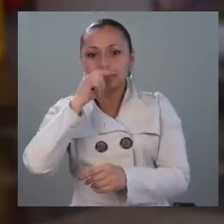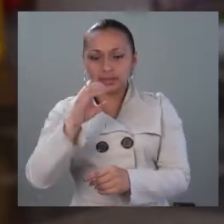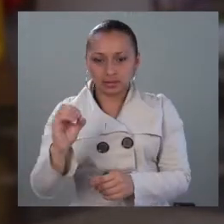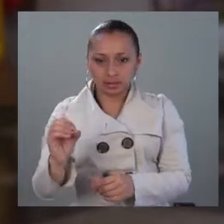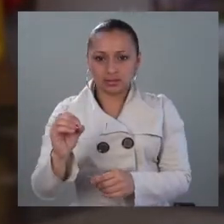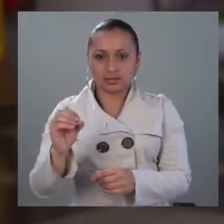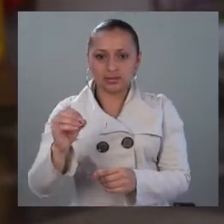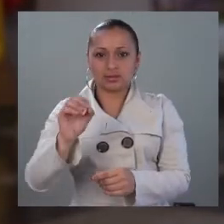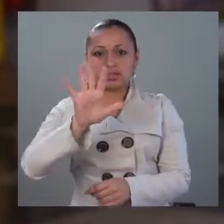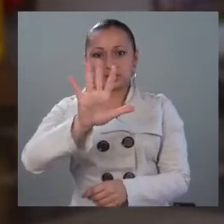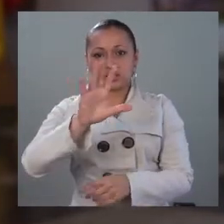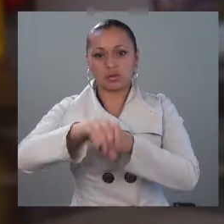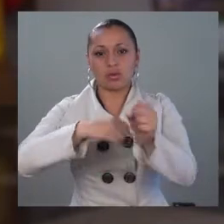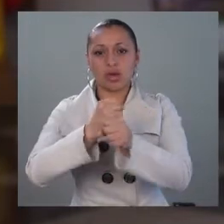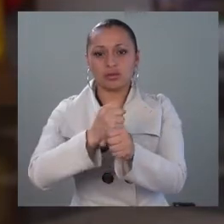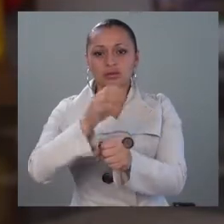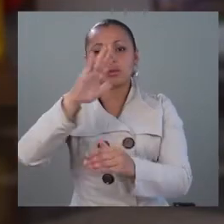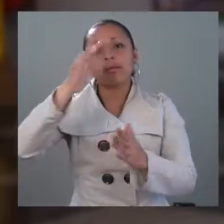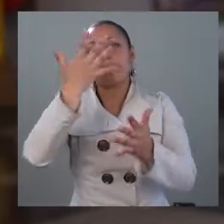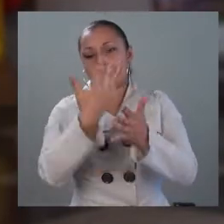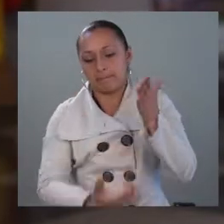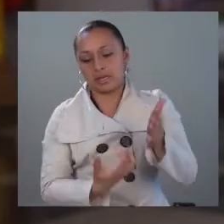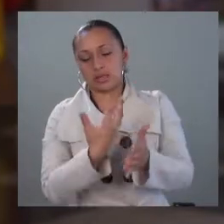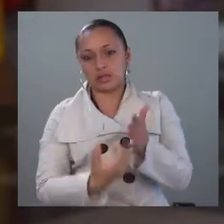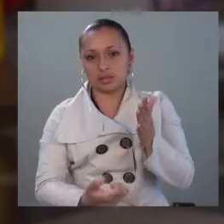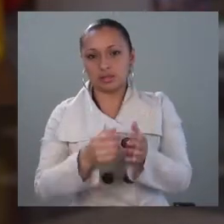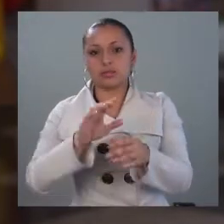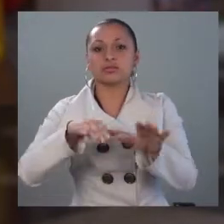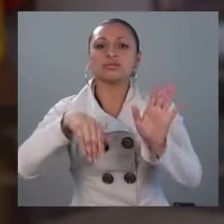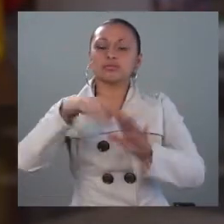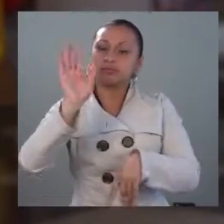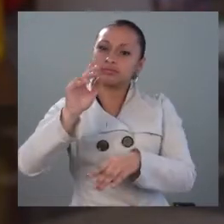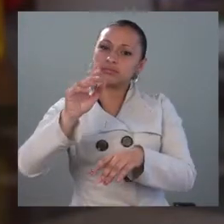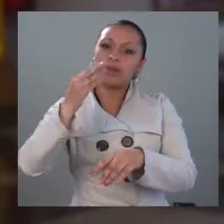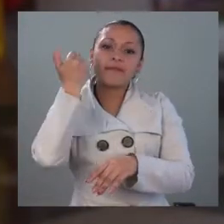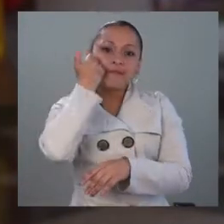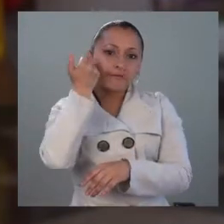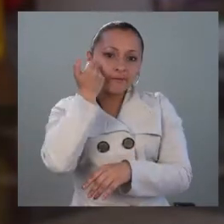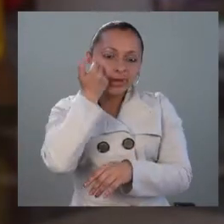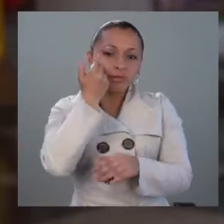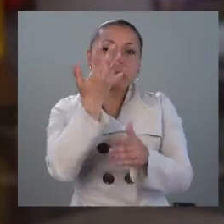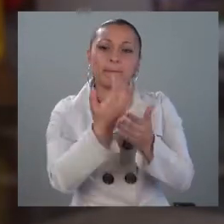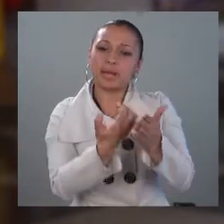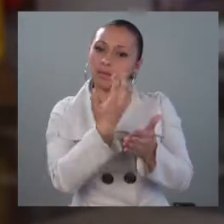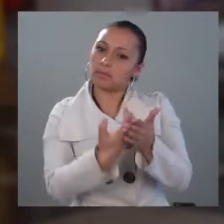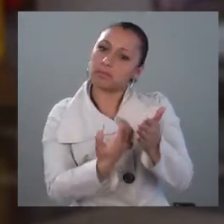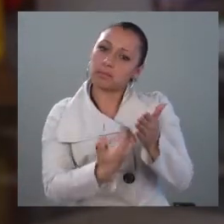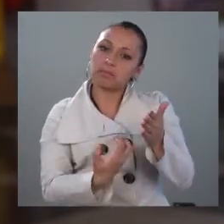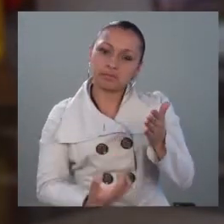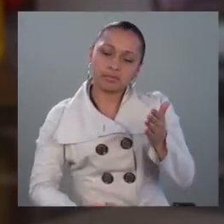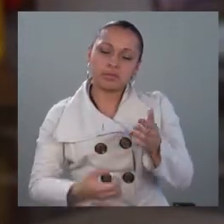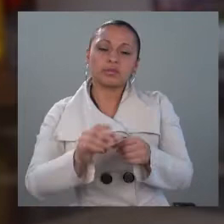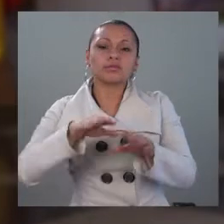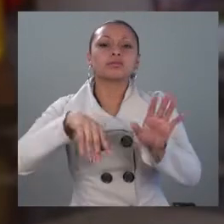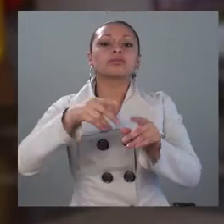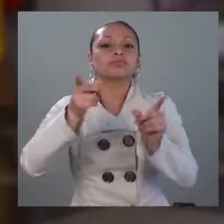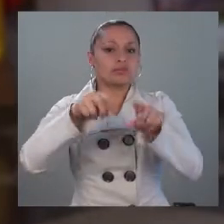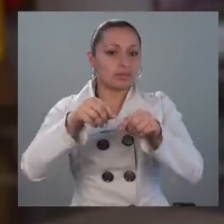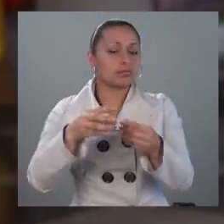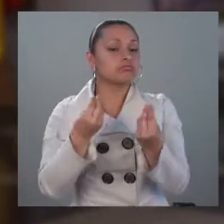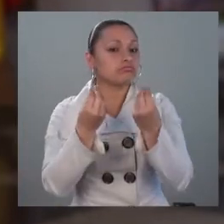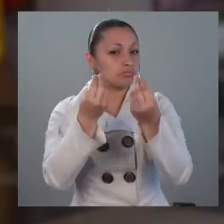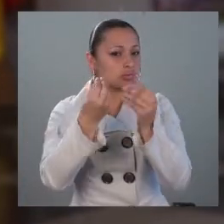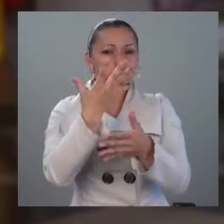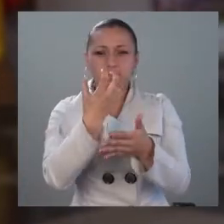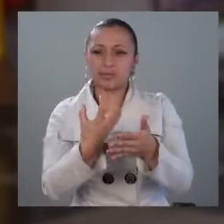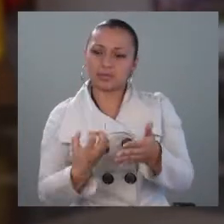menores de 5 años, las notificaciones de enfermedades de notificación inmediata han disminuido demasiado,